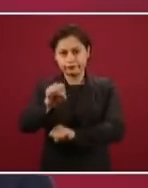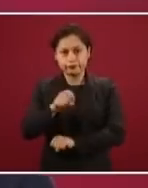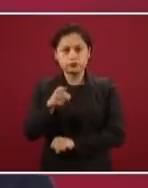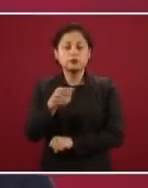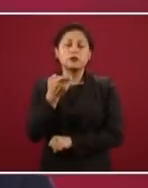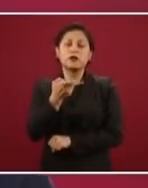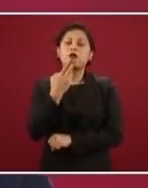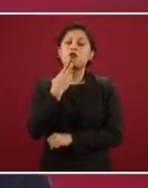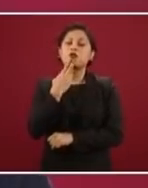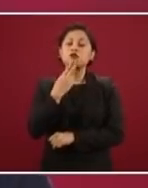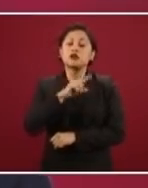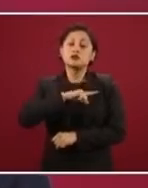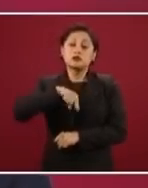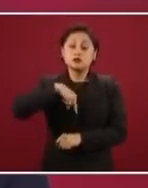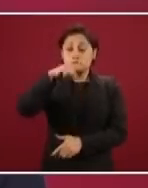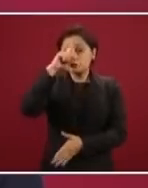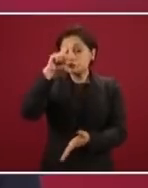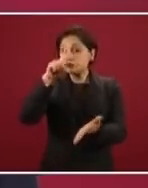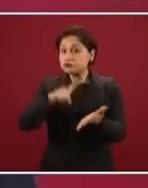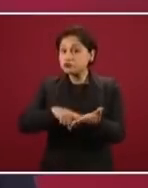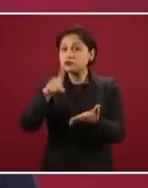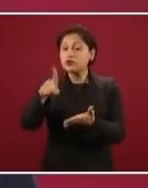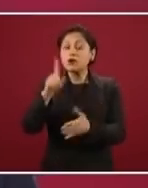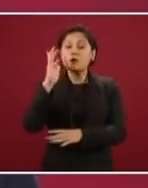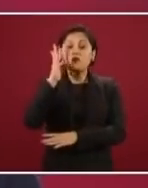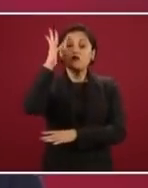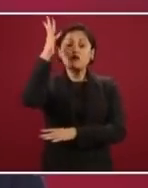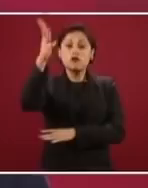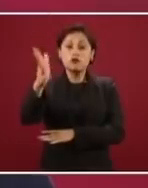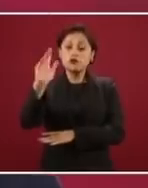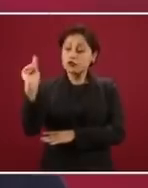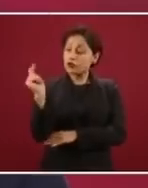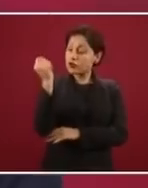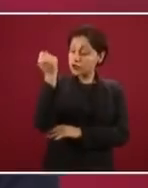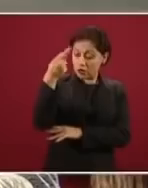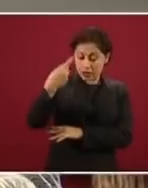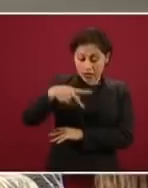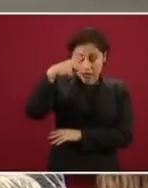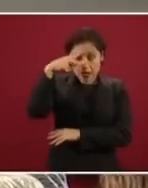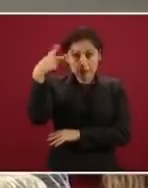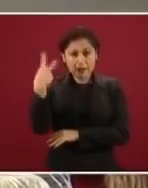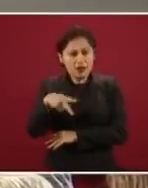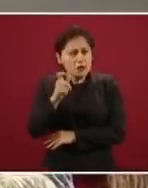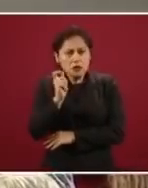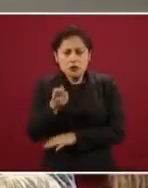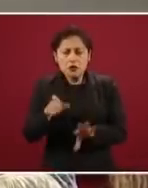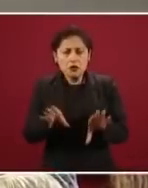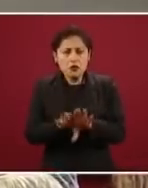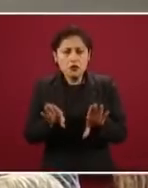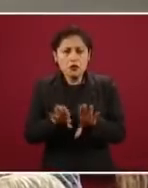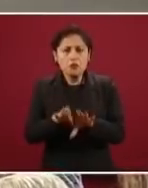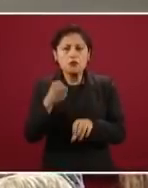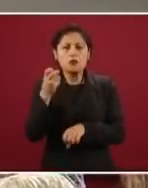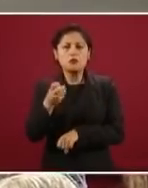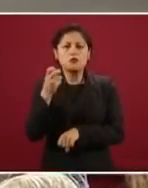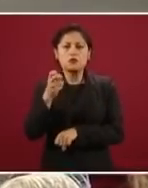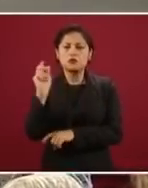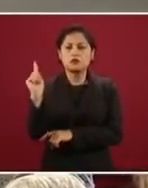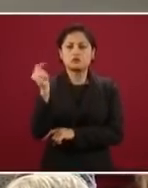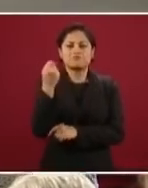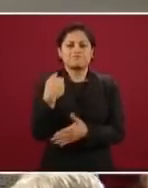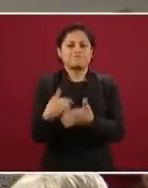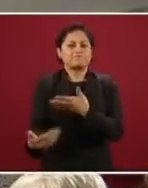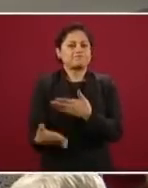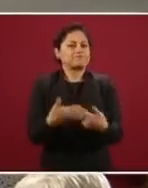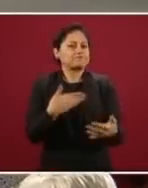elemento fundamental en la materialización del futuro digital de méjico es una dedicación tecnológica y de vanguardia